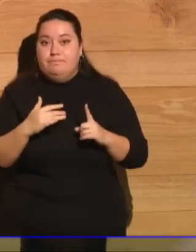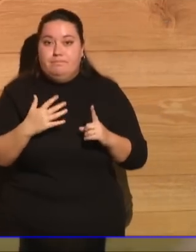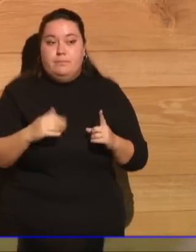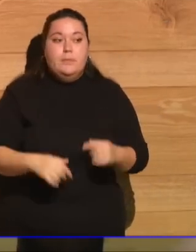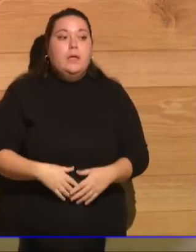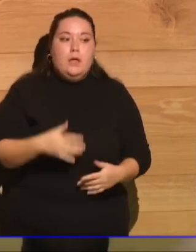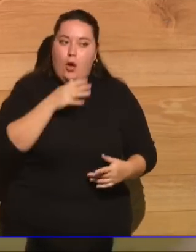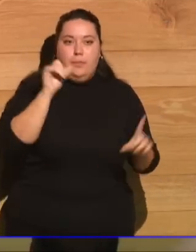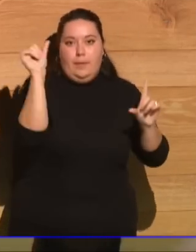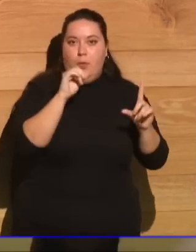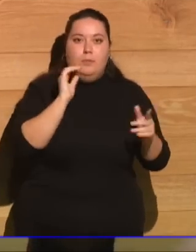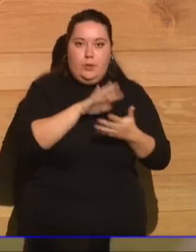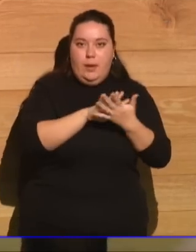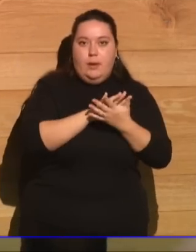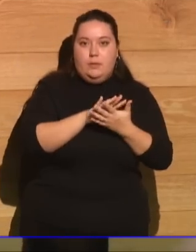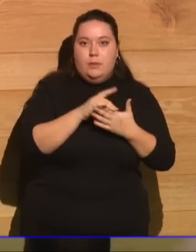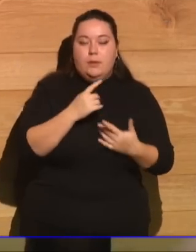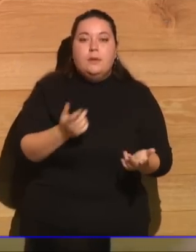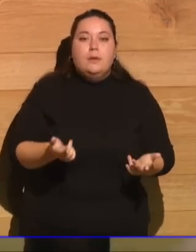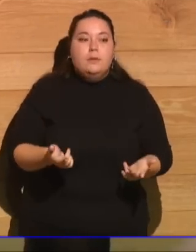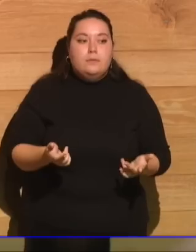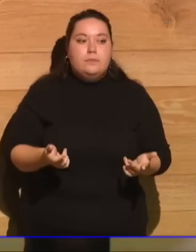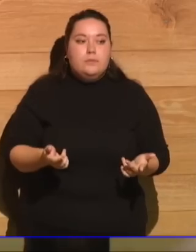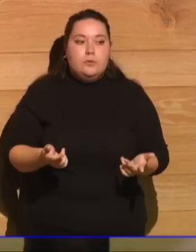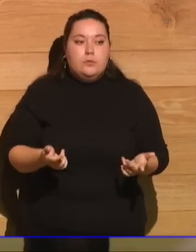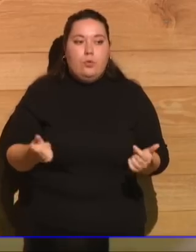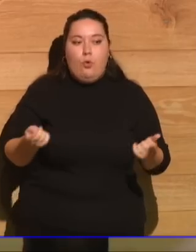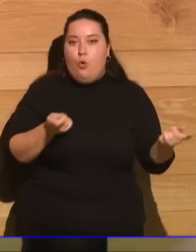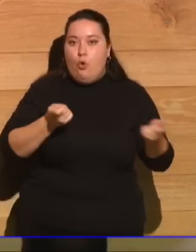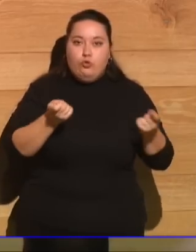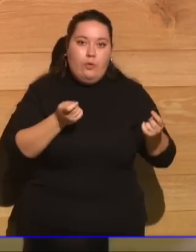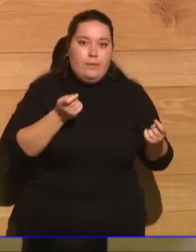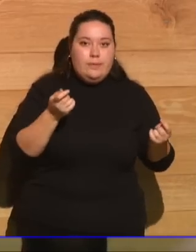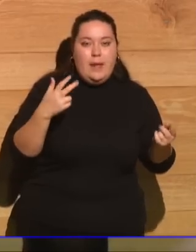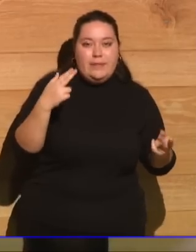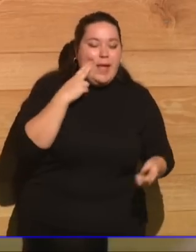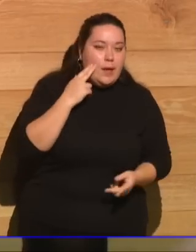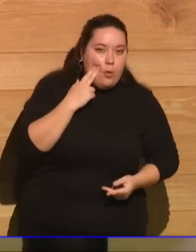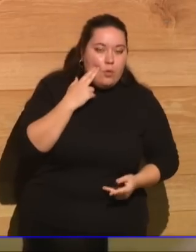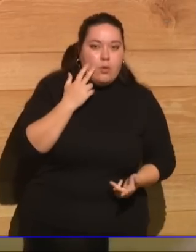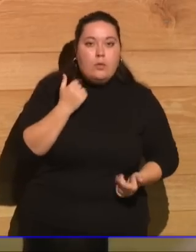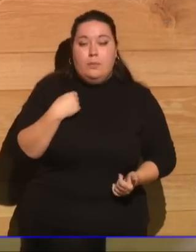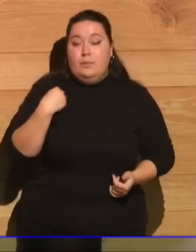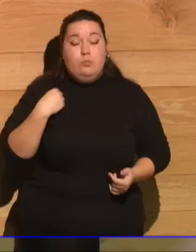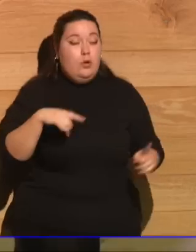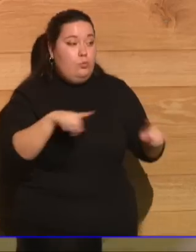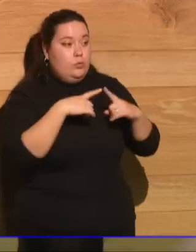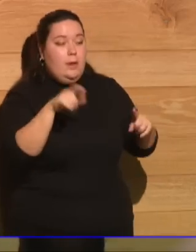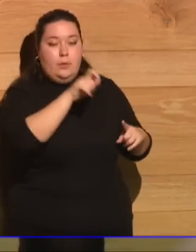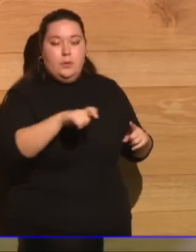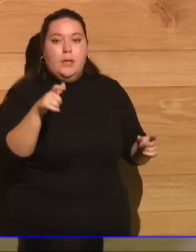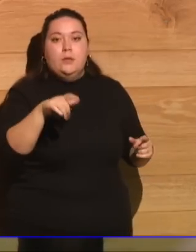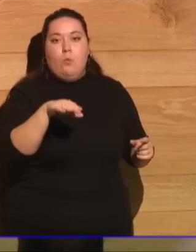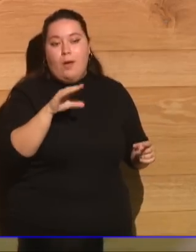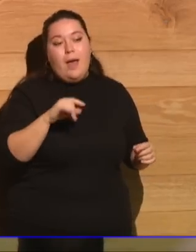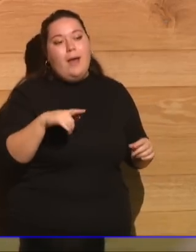sí, que para mí lo que revela sobre todo es manejo del terror. Y volvemos a lo mismo que los musicales. La gente entiende